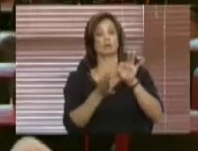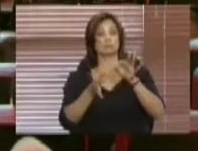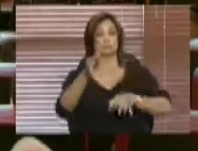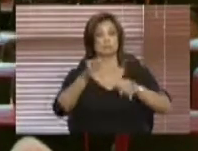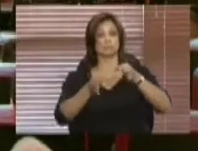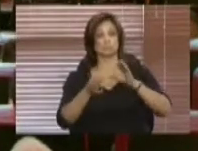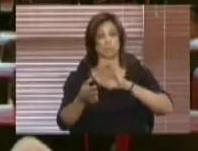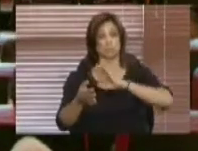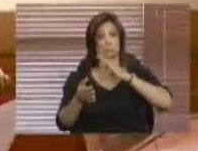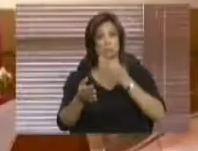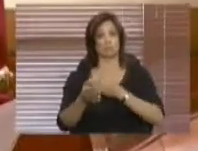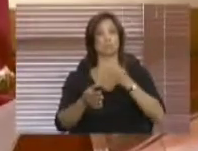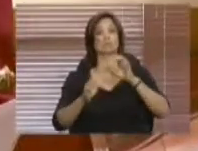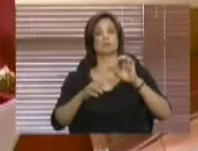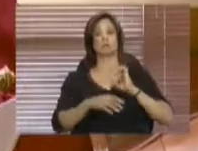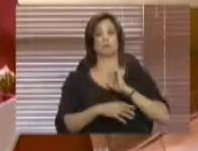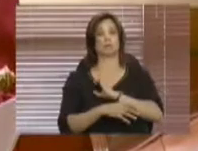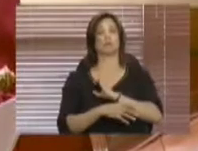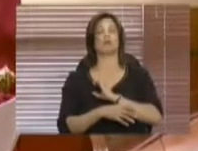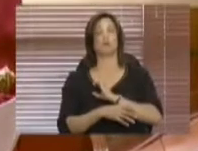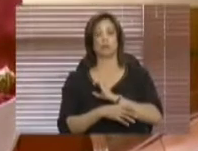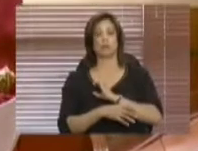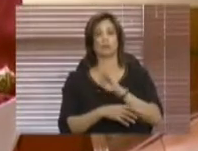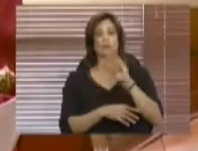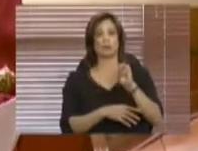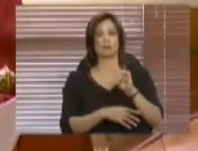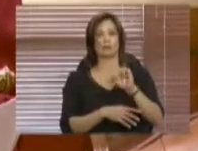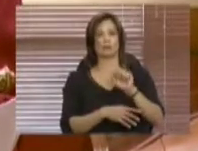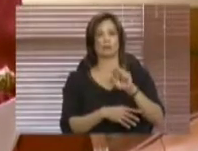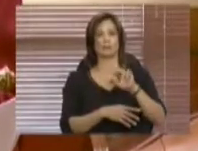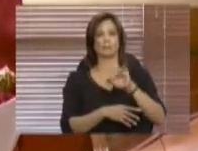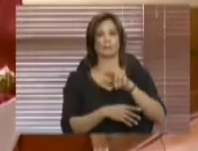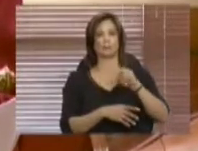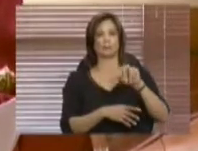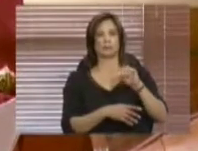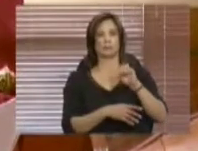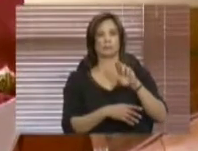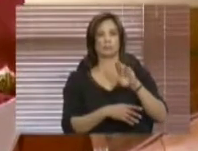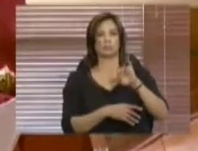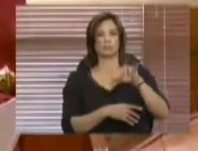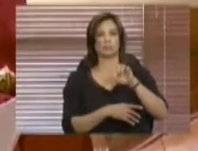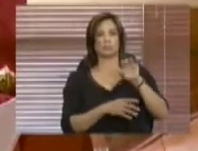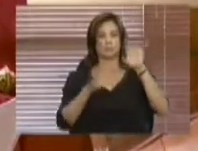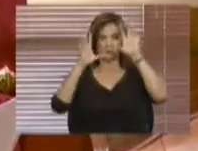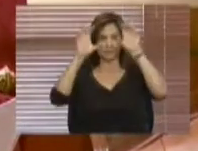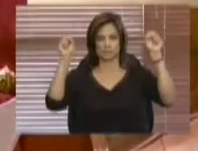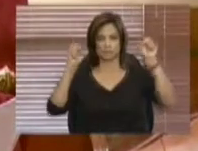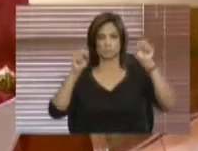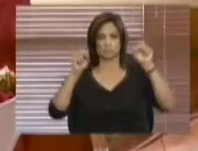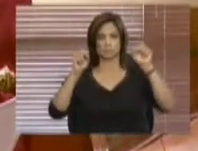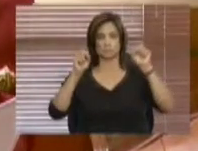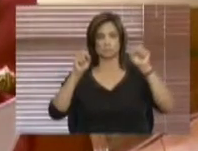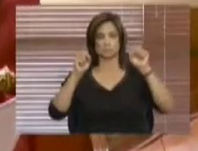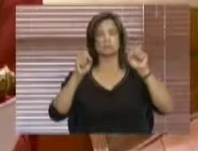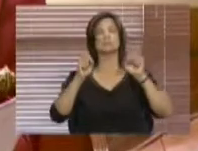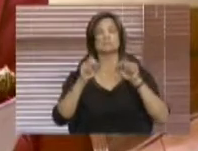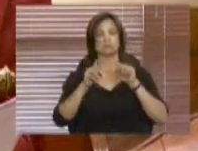Poder Ejecutivo, el doctor Mariano Rodríguez Rijo, presidente del Tribunal Superior